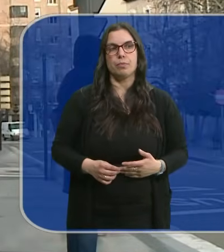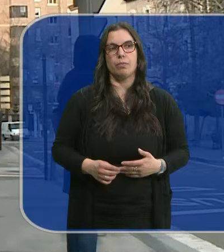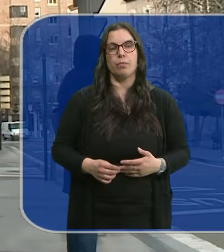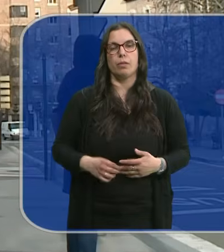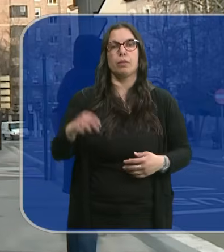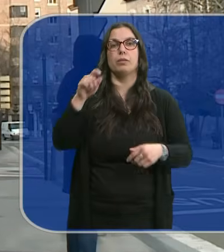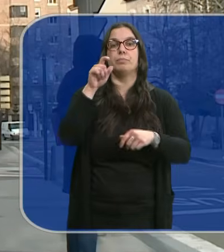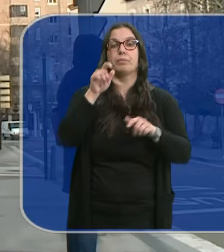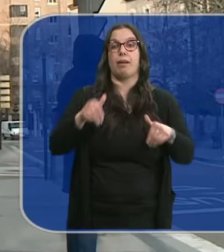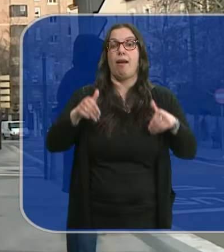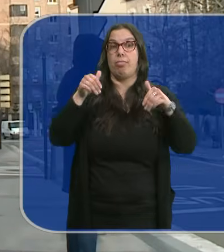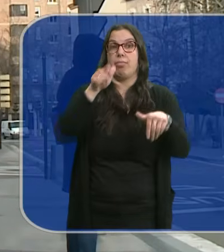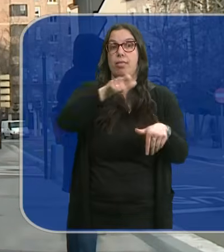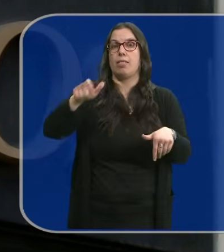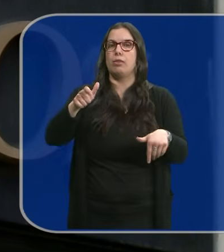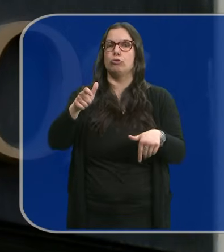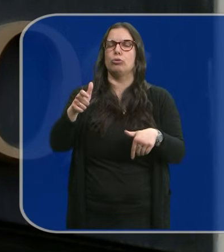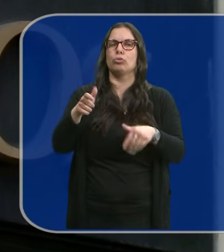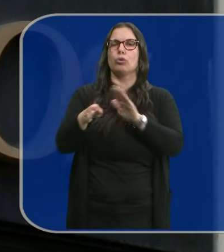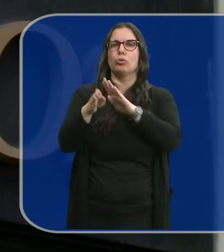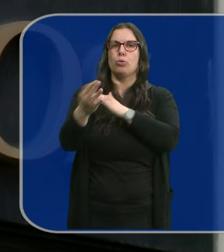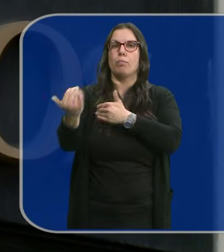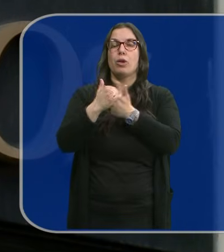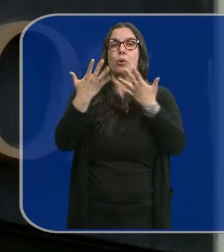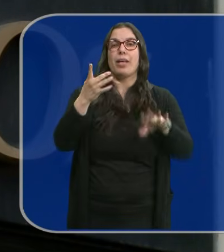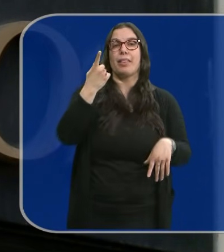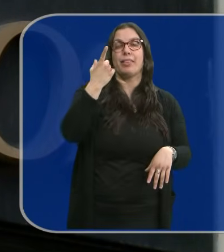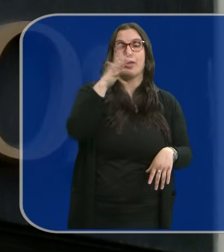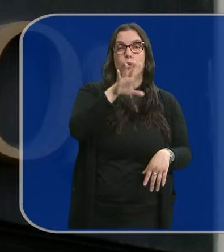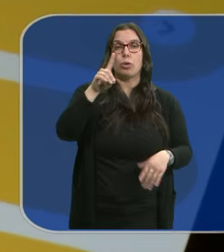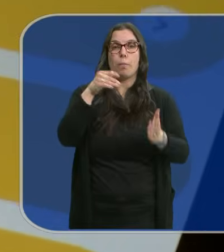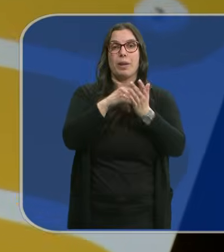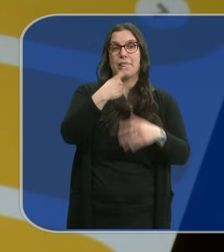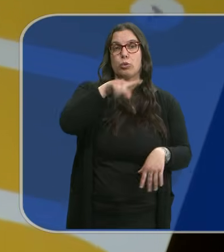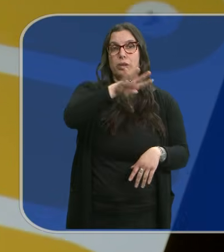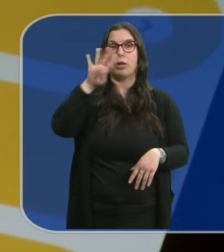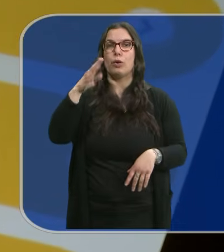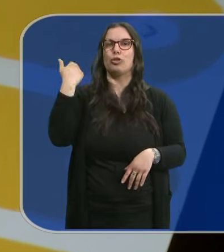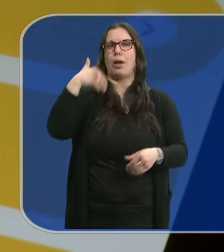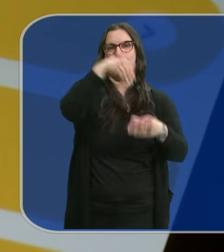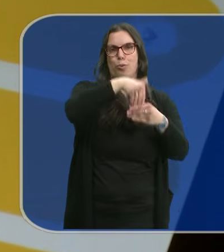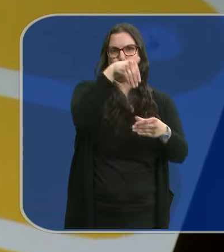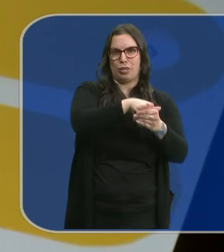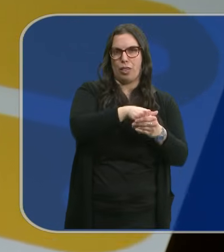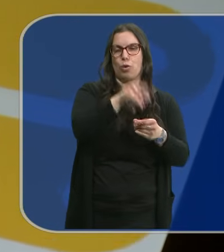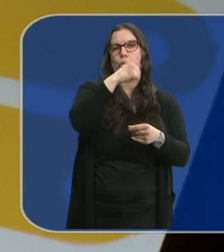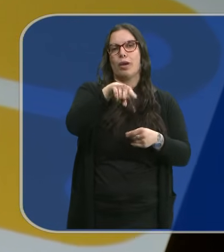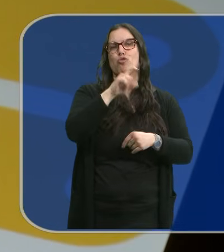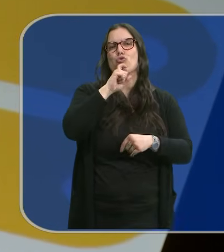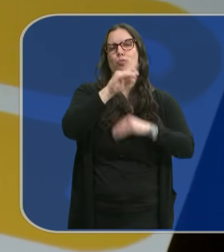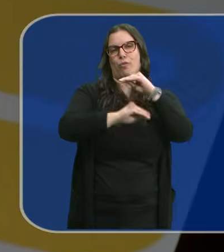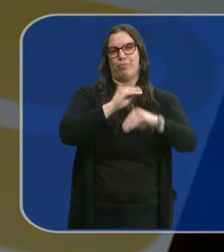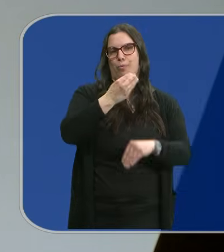Los candidatos siguen pidiendo apoyo, aunque 51.144 castellanos y leoneses han votado ya. Son los que han optado por hacerlo